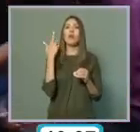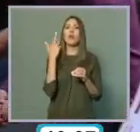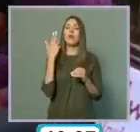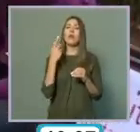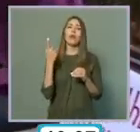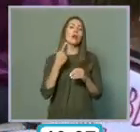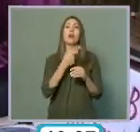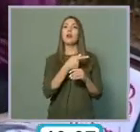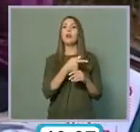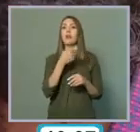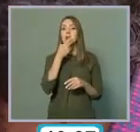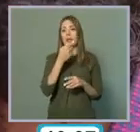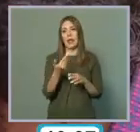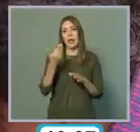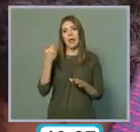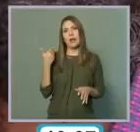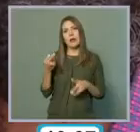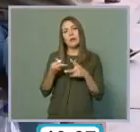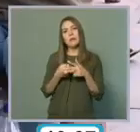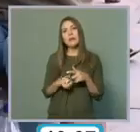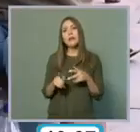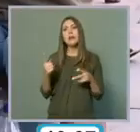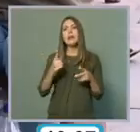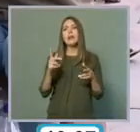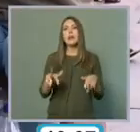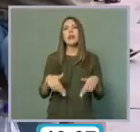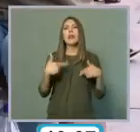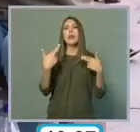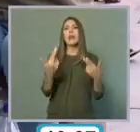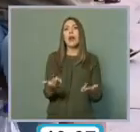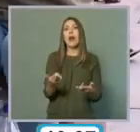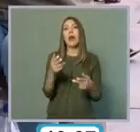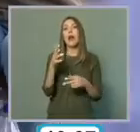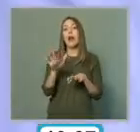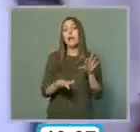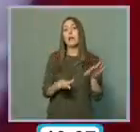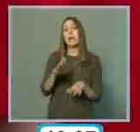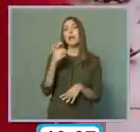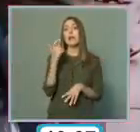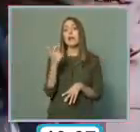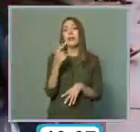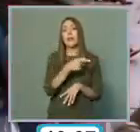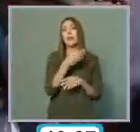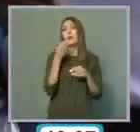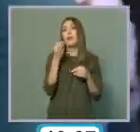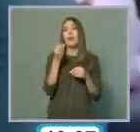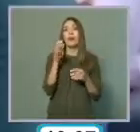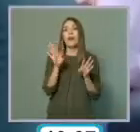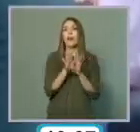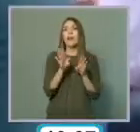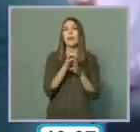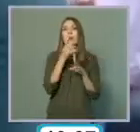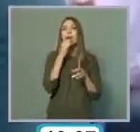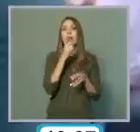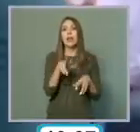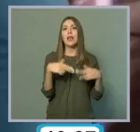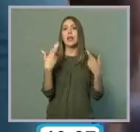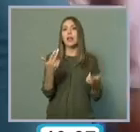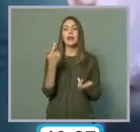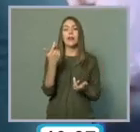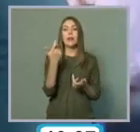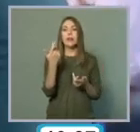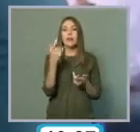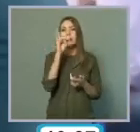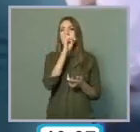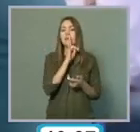en el que lo mismo nos están regalando algún dinero, ya ven que eso es bien común, ¿no? Exacto. Que alguien regale un dinero, o